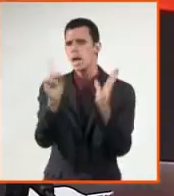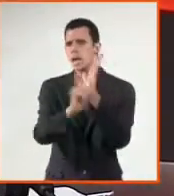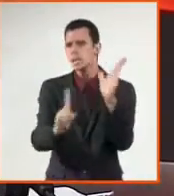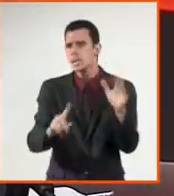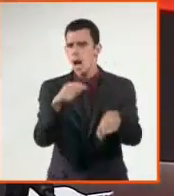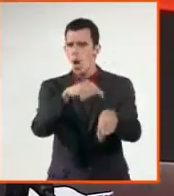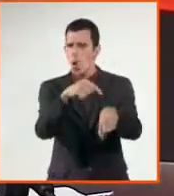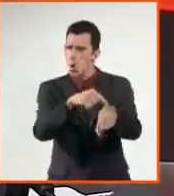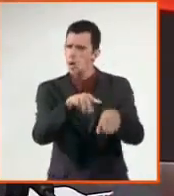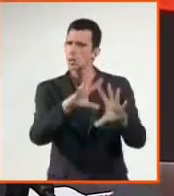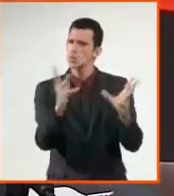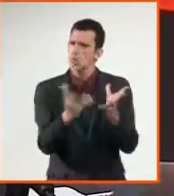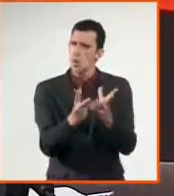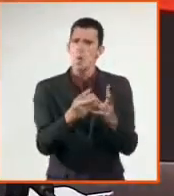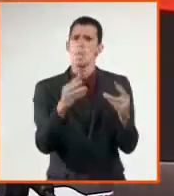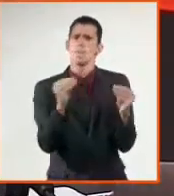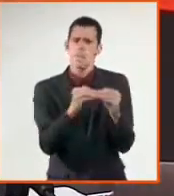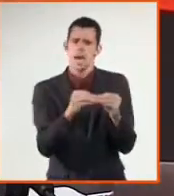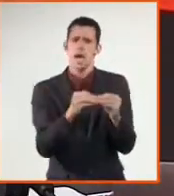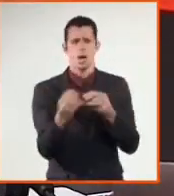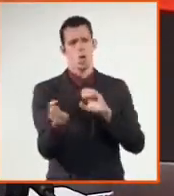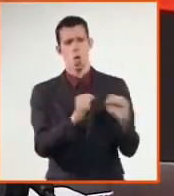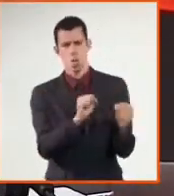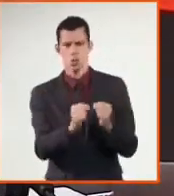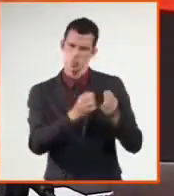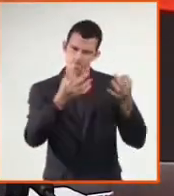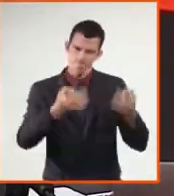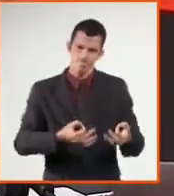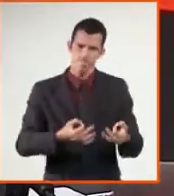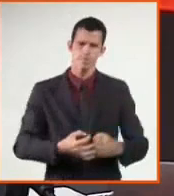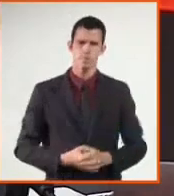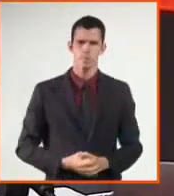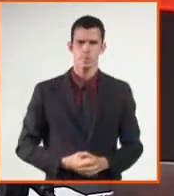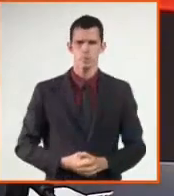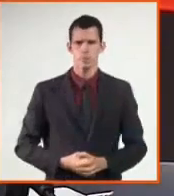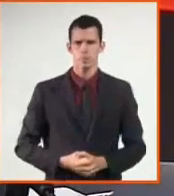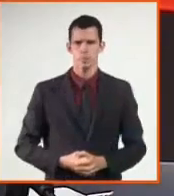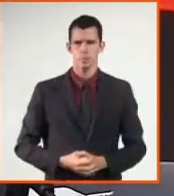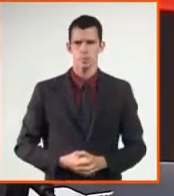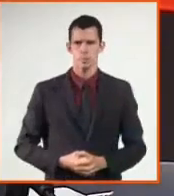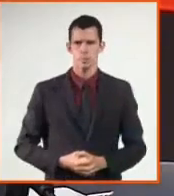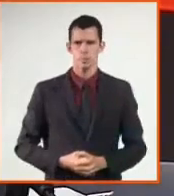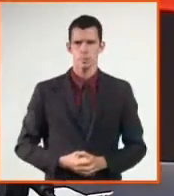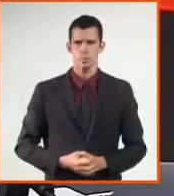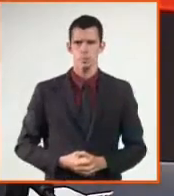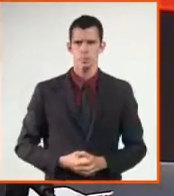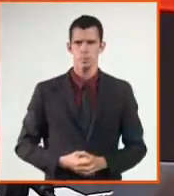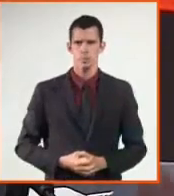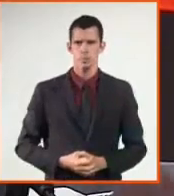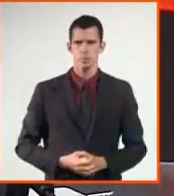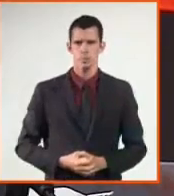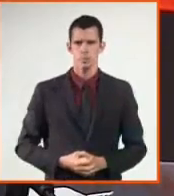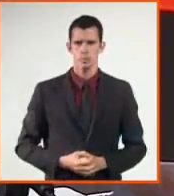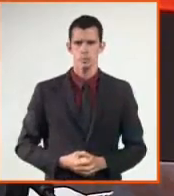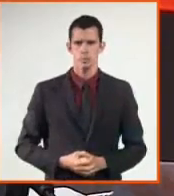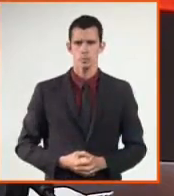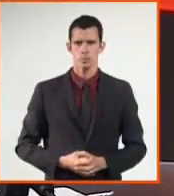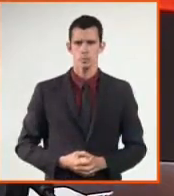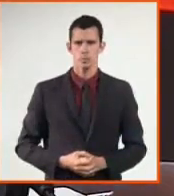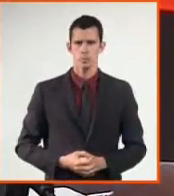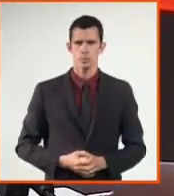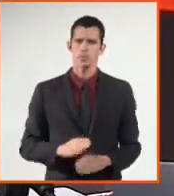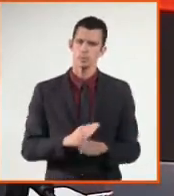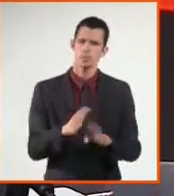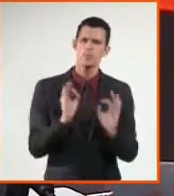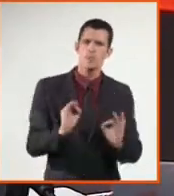este sentido utilizan teniendo como como el ahorro como la mayor fuente ahora con la que podemos